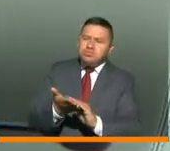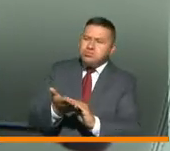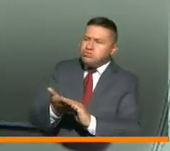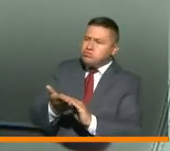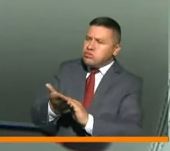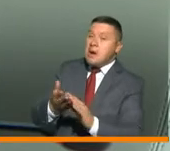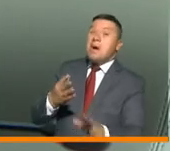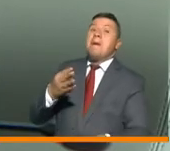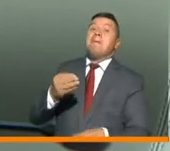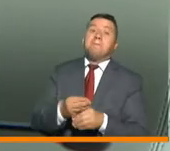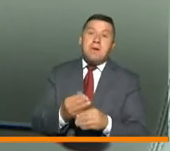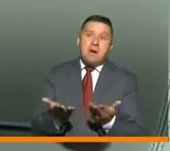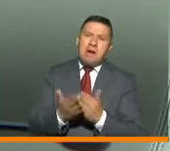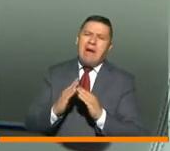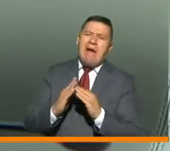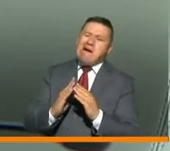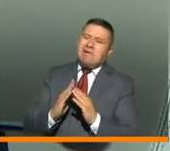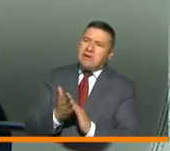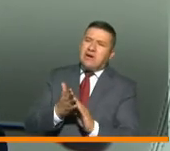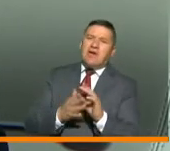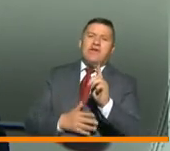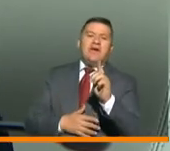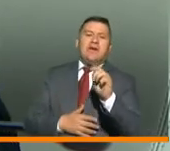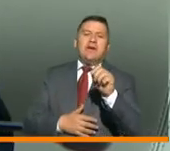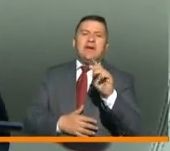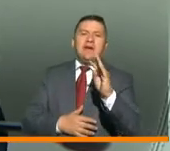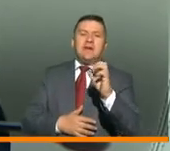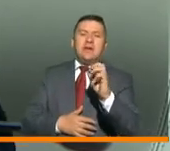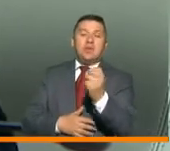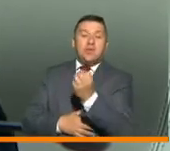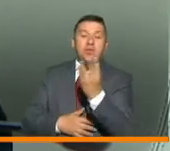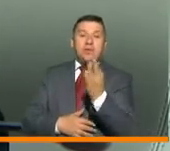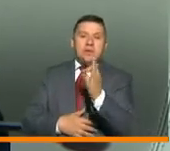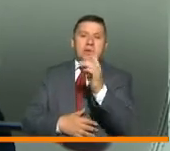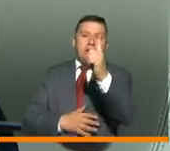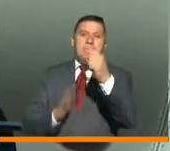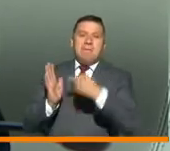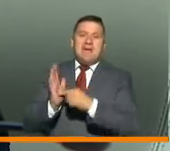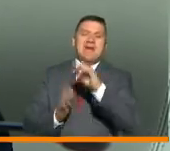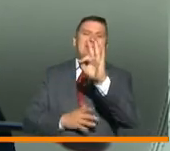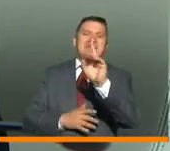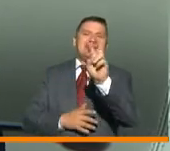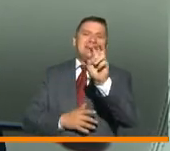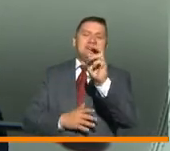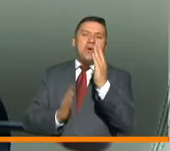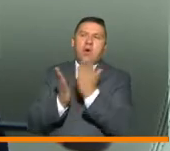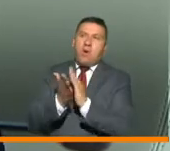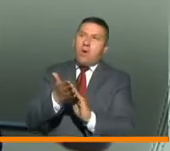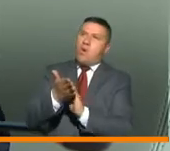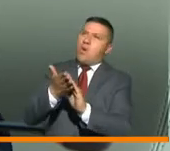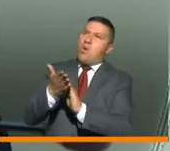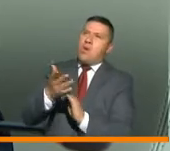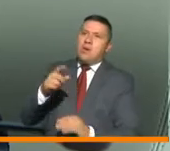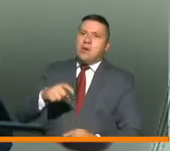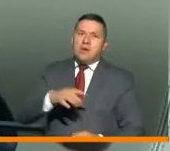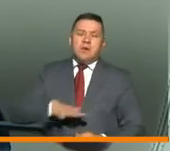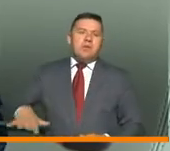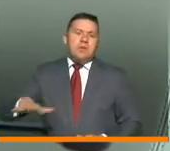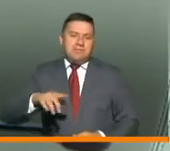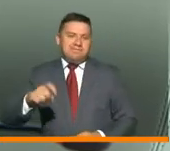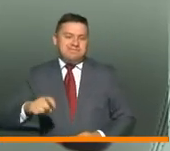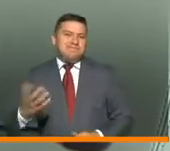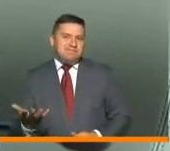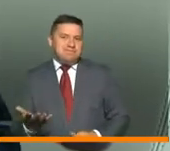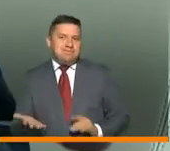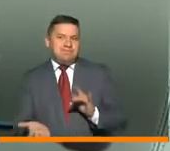pero a esto se suman también los mejoramientos con FINDETER y la cifra son 1.037 mejoramientos rurales que tanto lo necesitan y lo